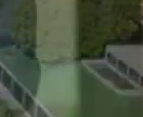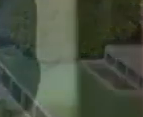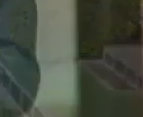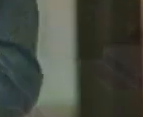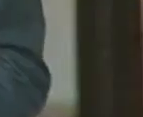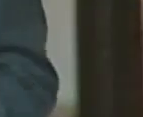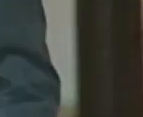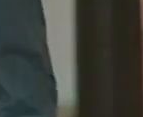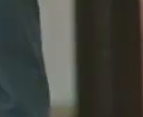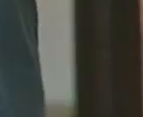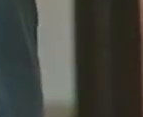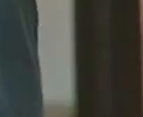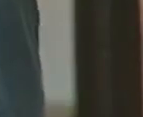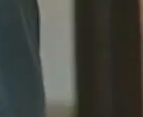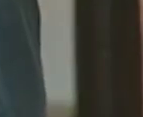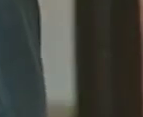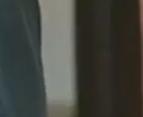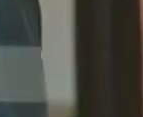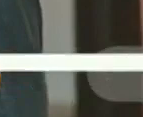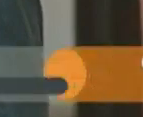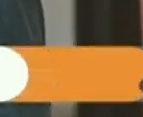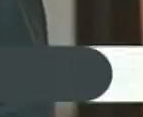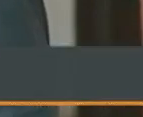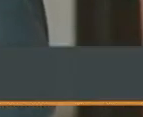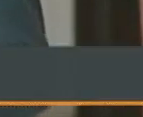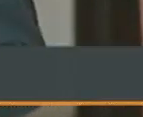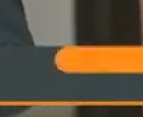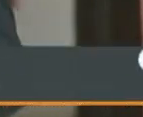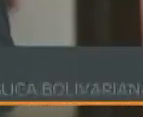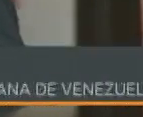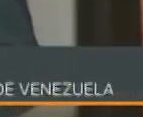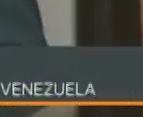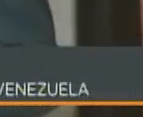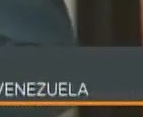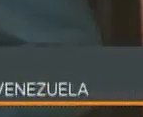Hoy, este lunes hermoso, empieza la semana, 5 de febrero,